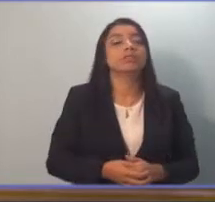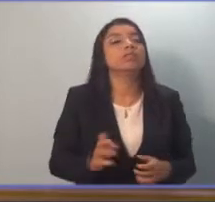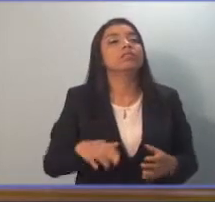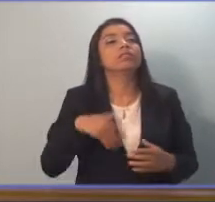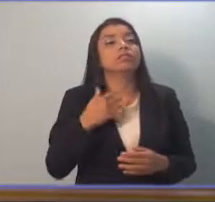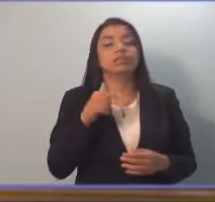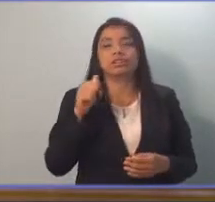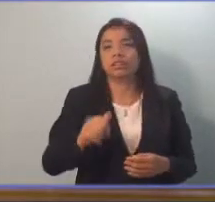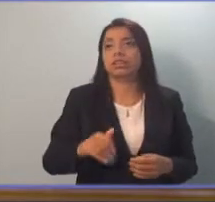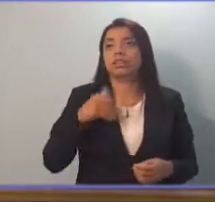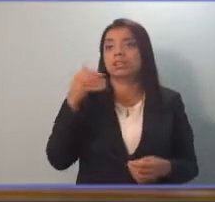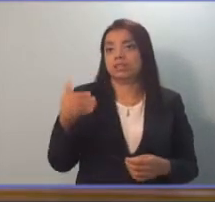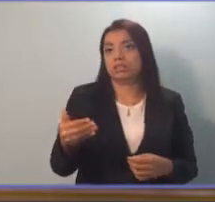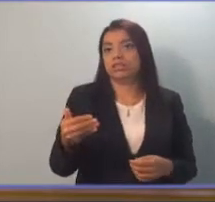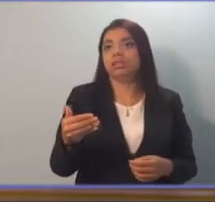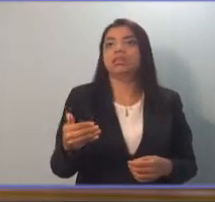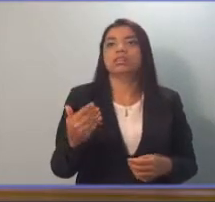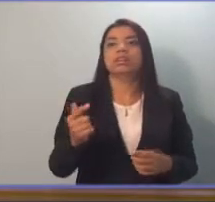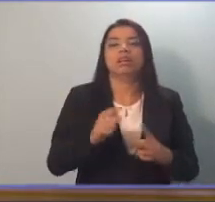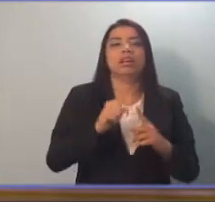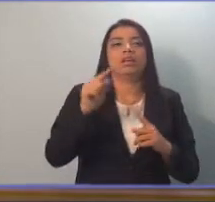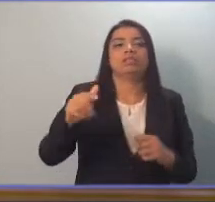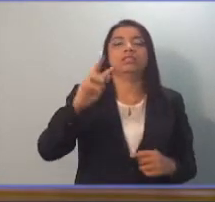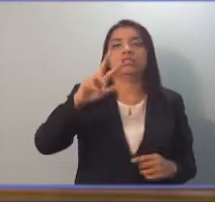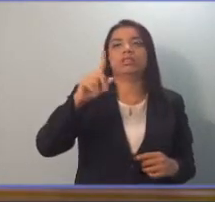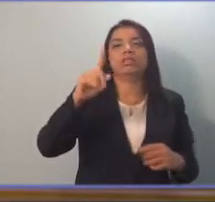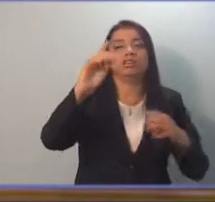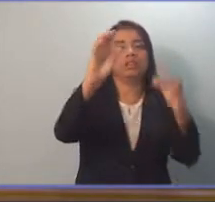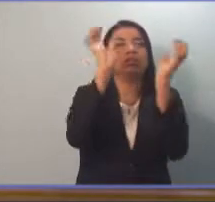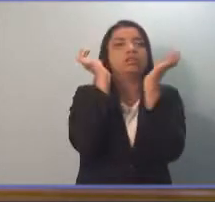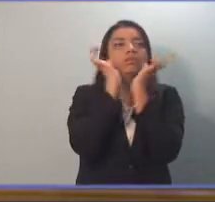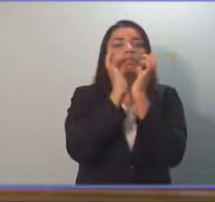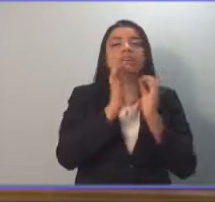el presente año se presentan hasta el 31 de mayo